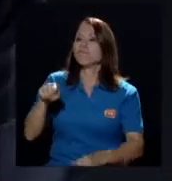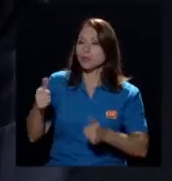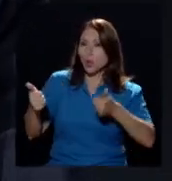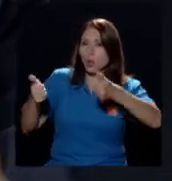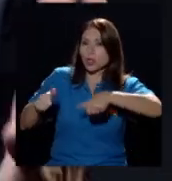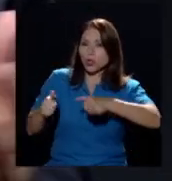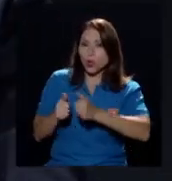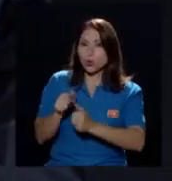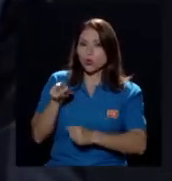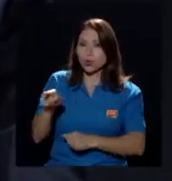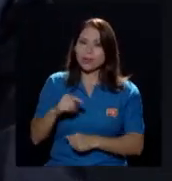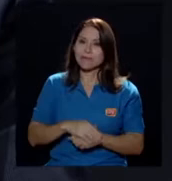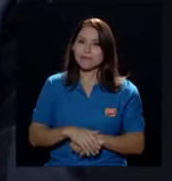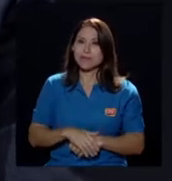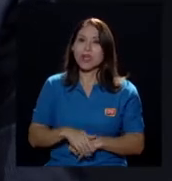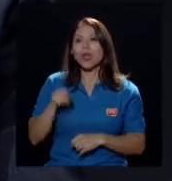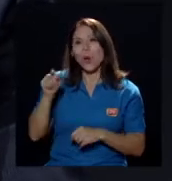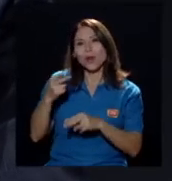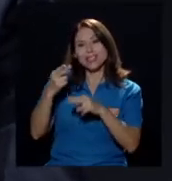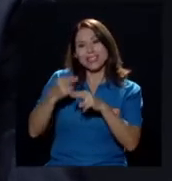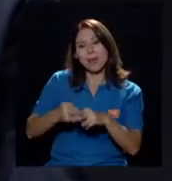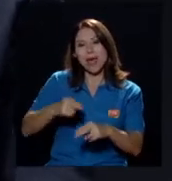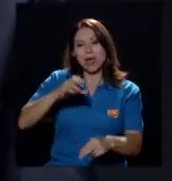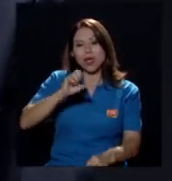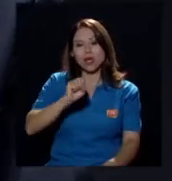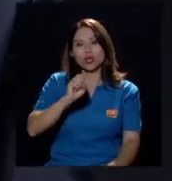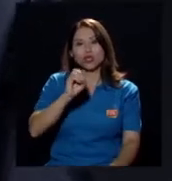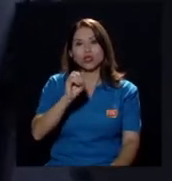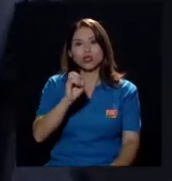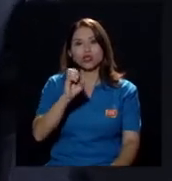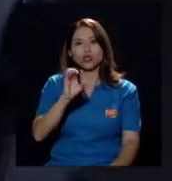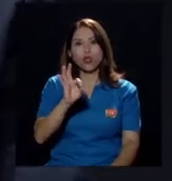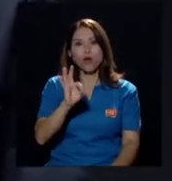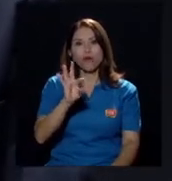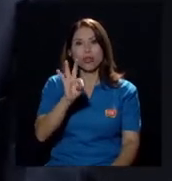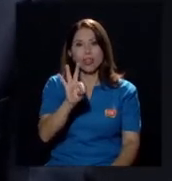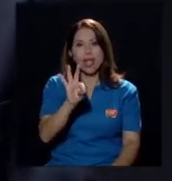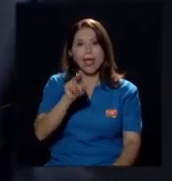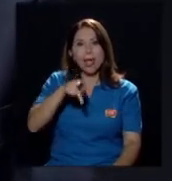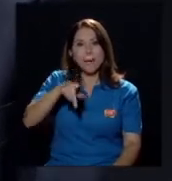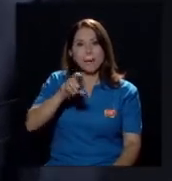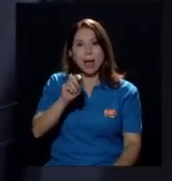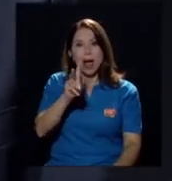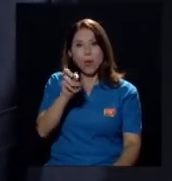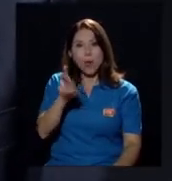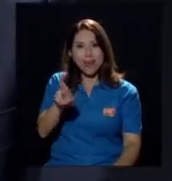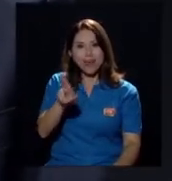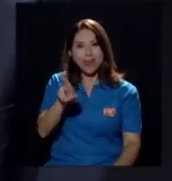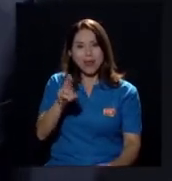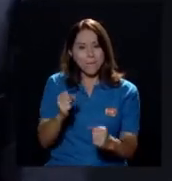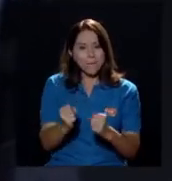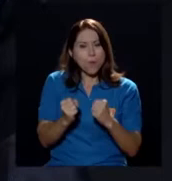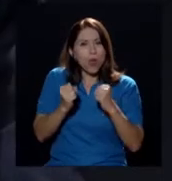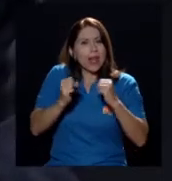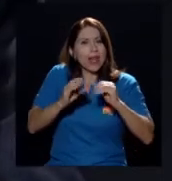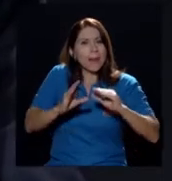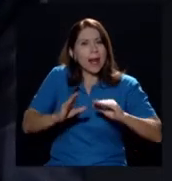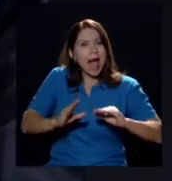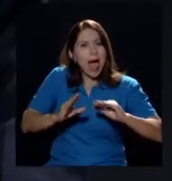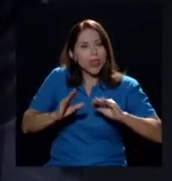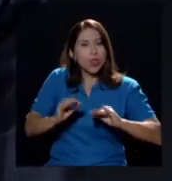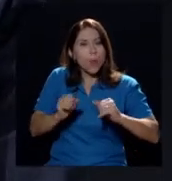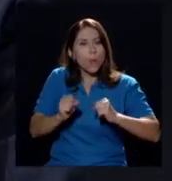digamos sobre ese llamado software poder blando poder inteligente pues hay toda literatura muy extensa de